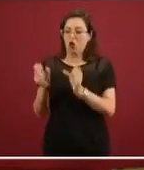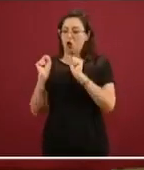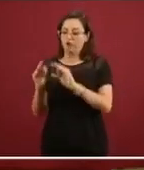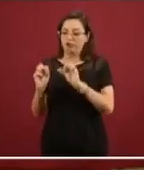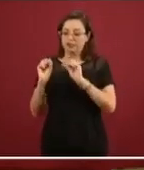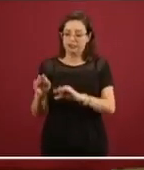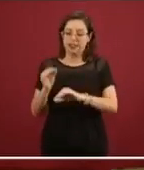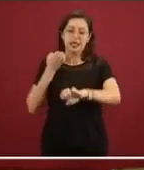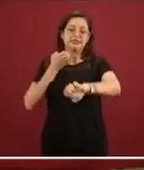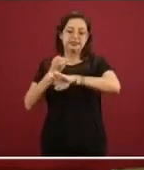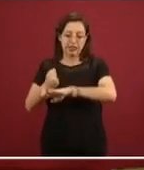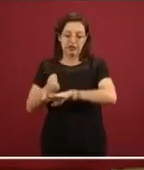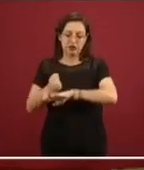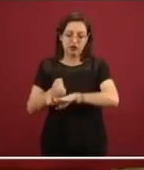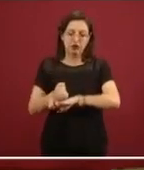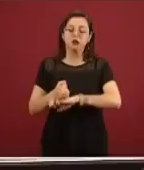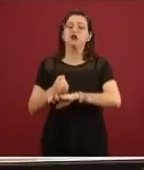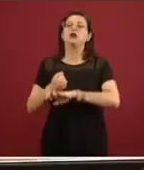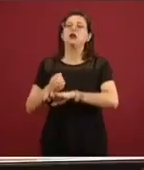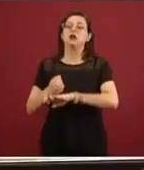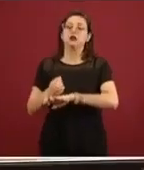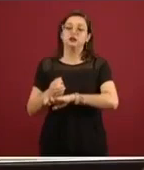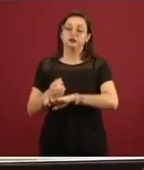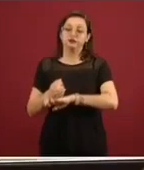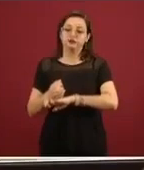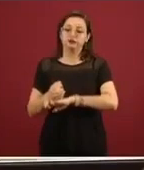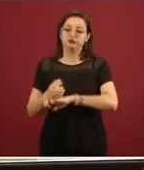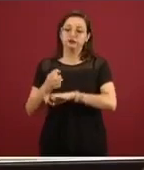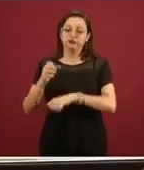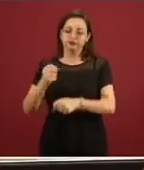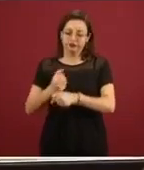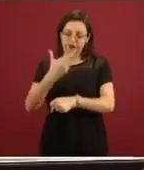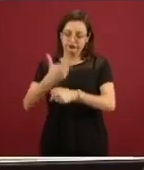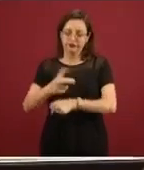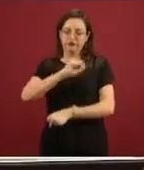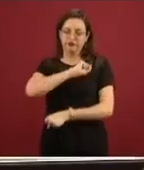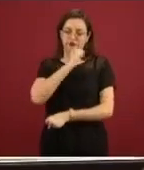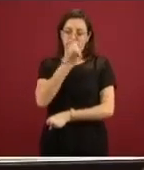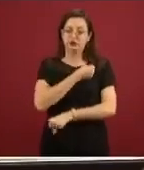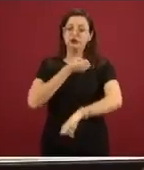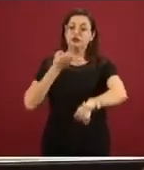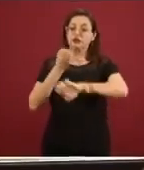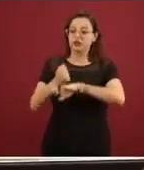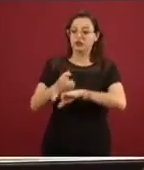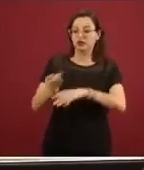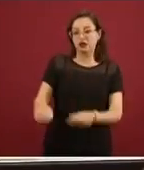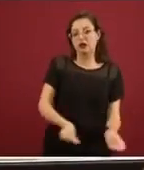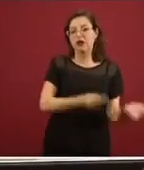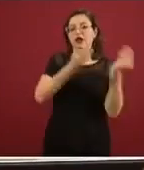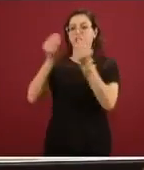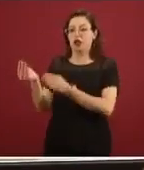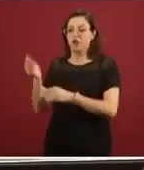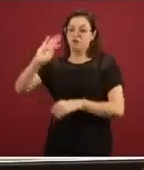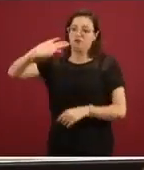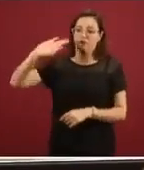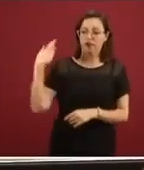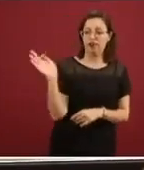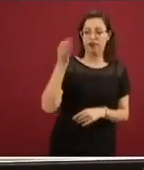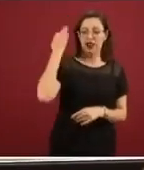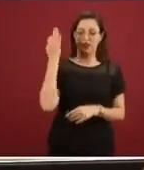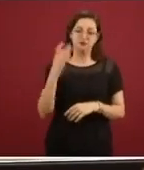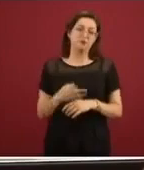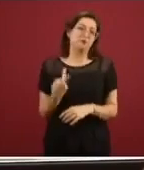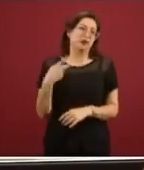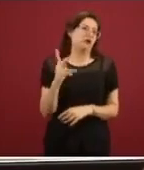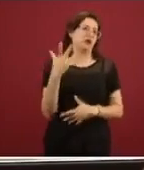estatal de epidemiología, que pertenece a la Secretaría de Salud del Estado, se lo mandaba a la Federación. Desde hace